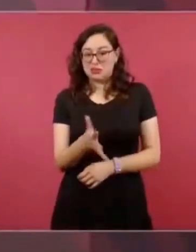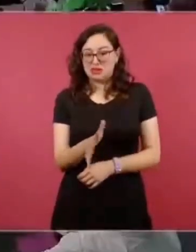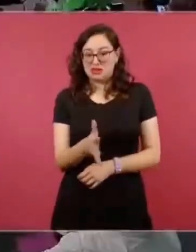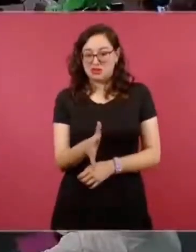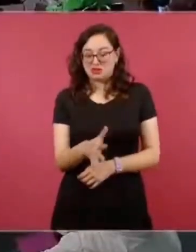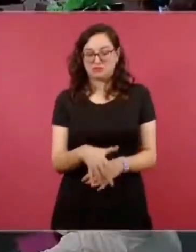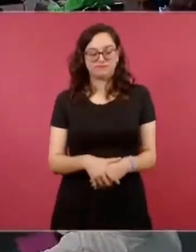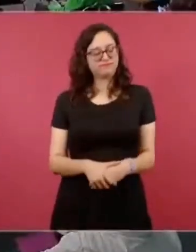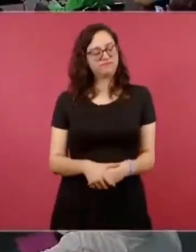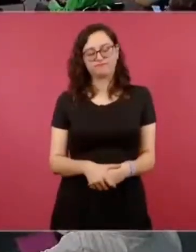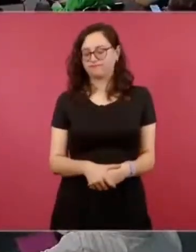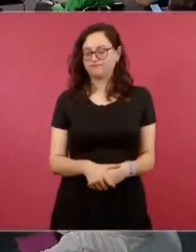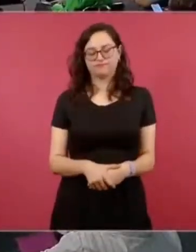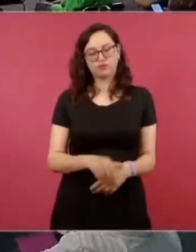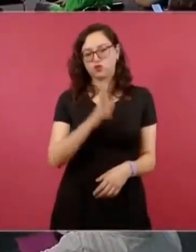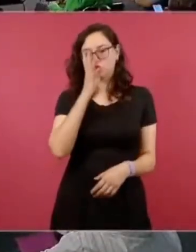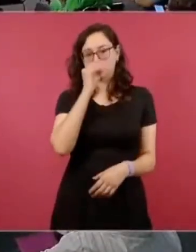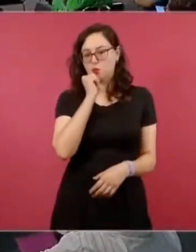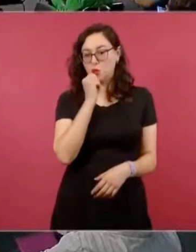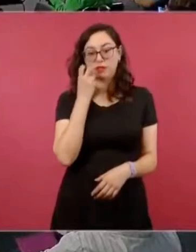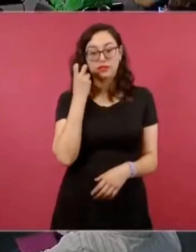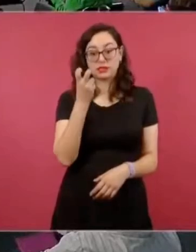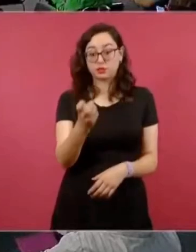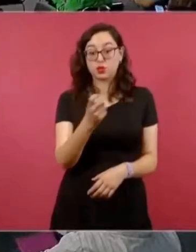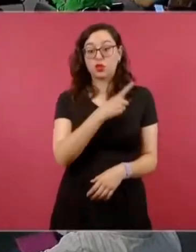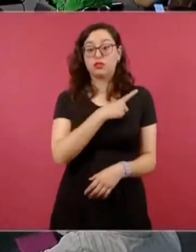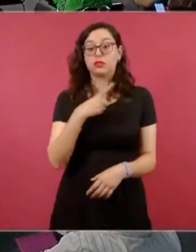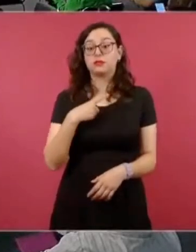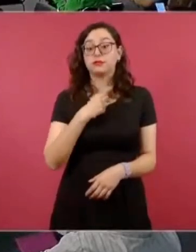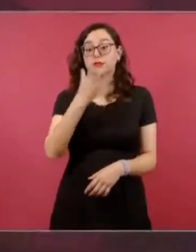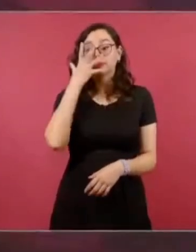para que se entienda. Son tiempos de